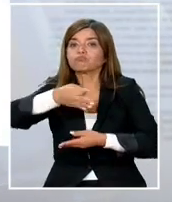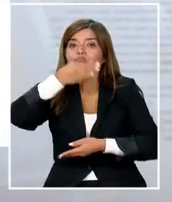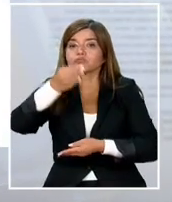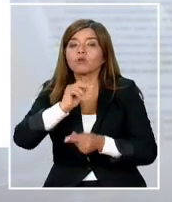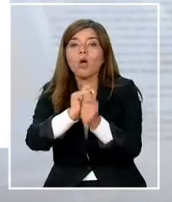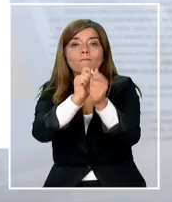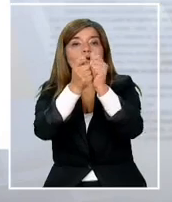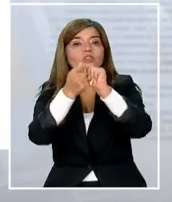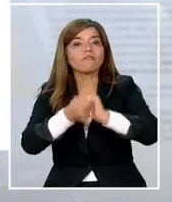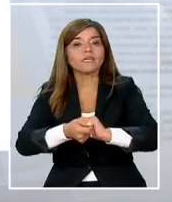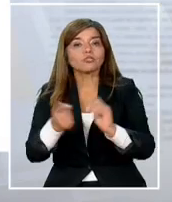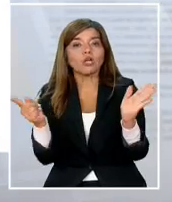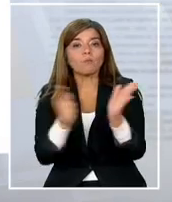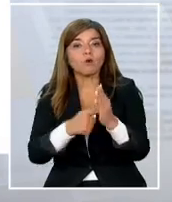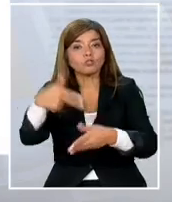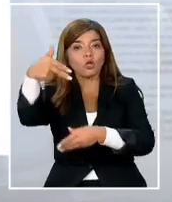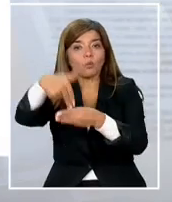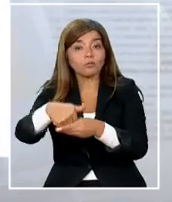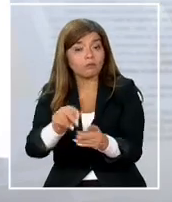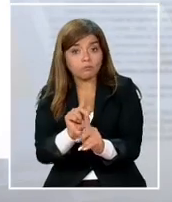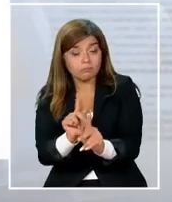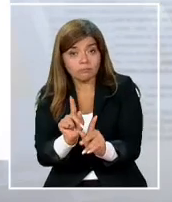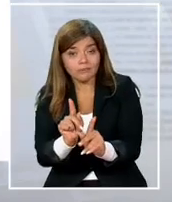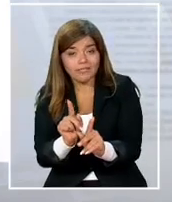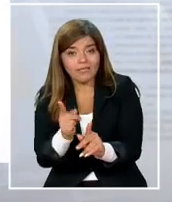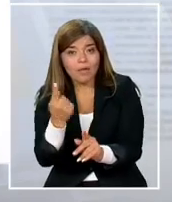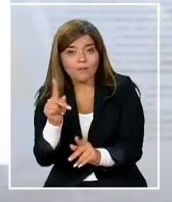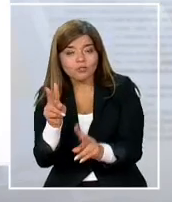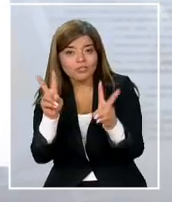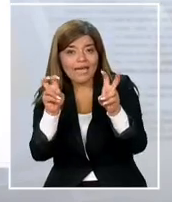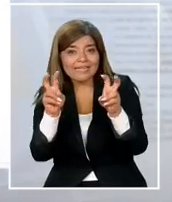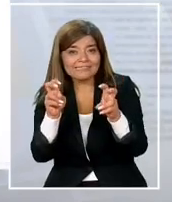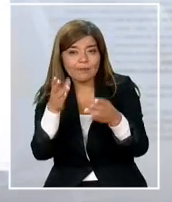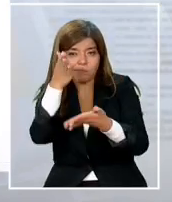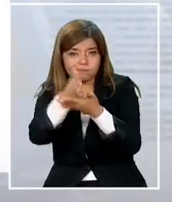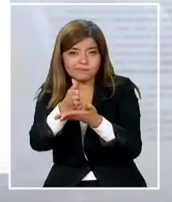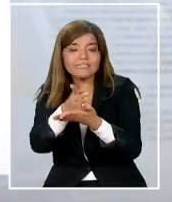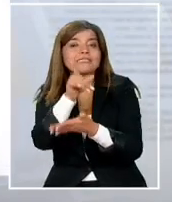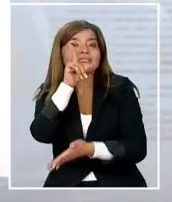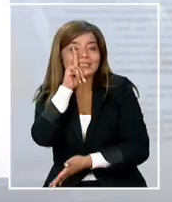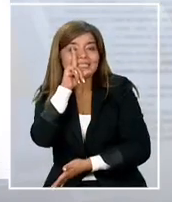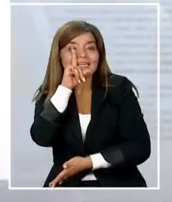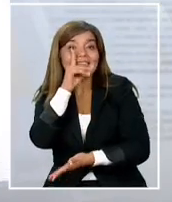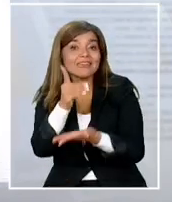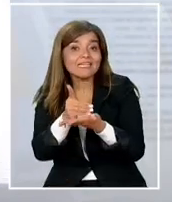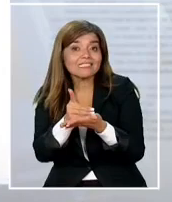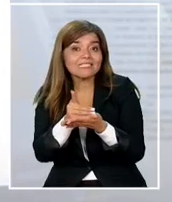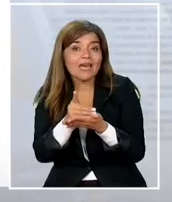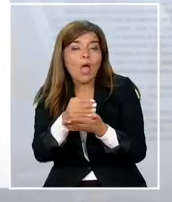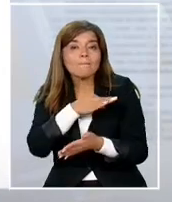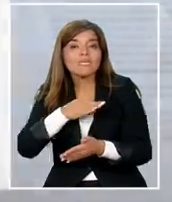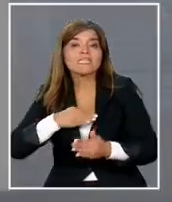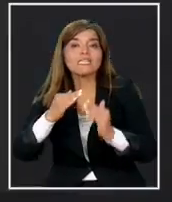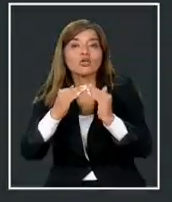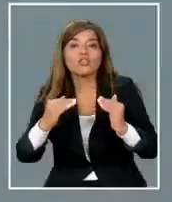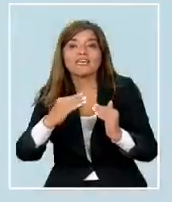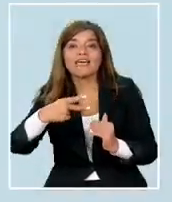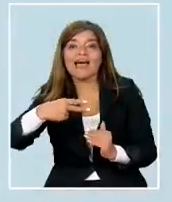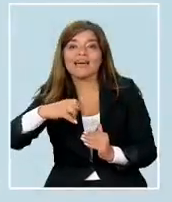una modificación al impuesto a los combustibles, pues en cuestión de materias impositivas es el Ministerio de Hacienda el que realiza los